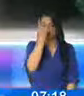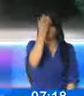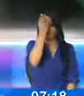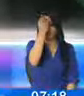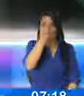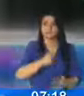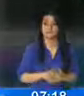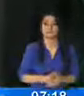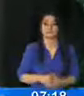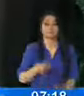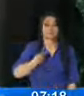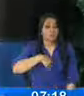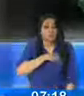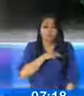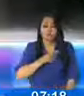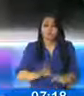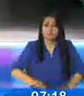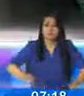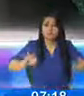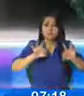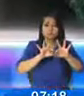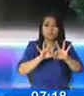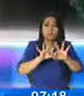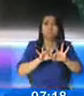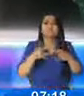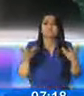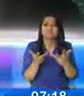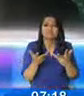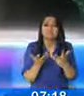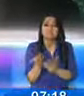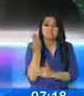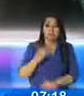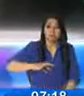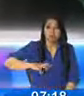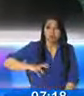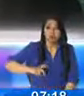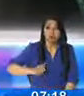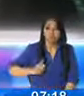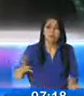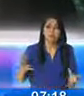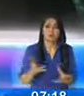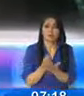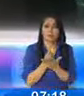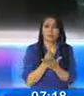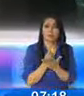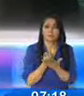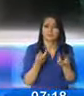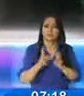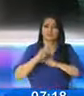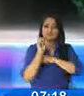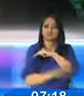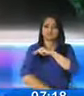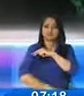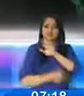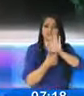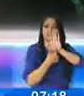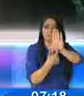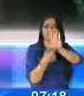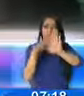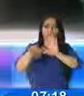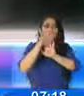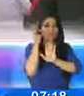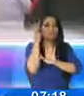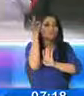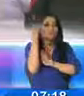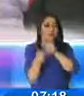nosotros lo fundamental será recuperar lo que han robado y luego la sanción correspondiente para que sea un ejemplo para la futura